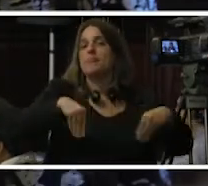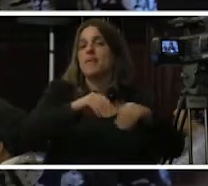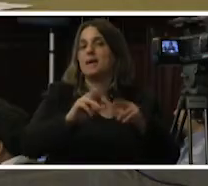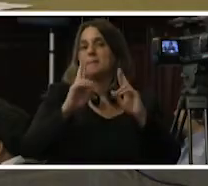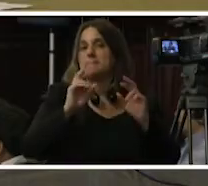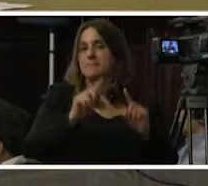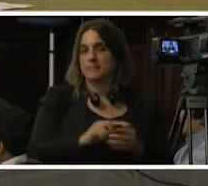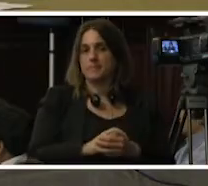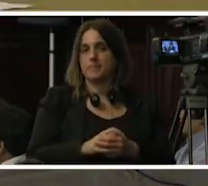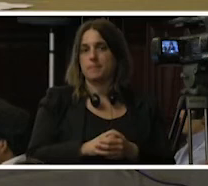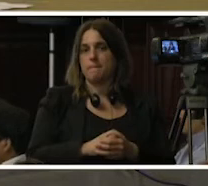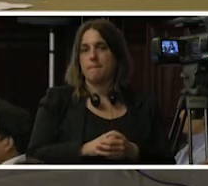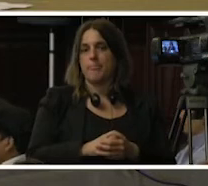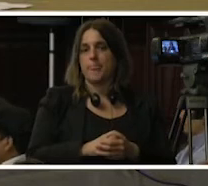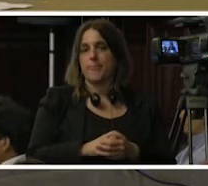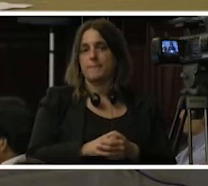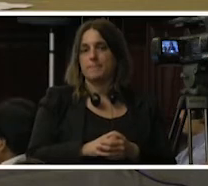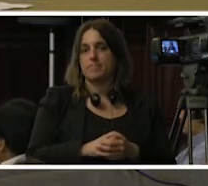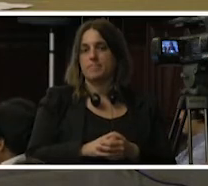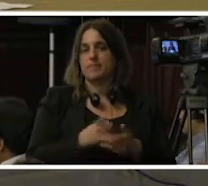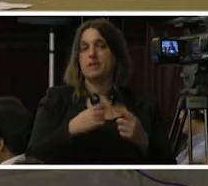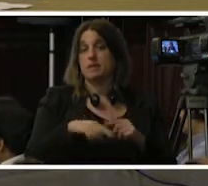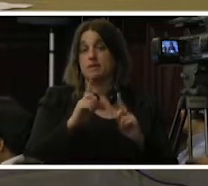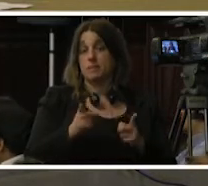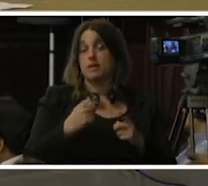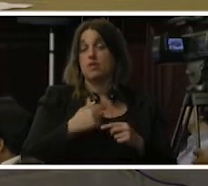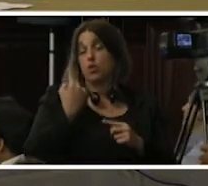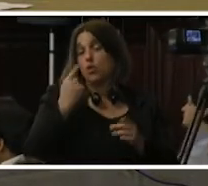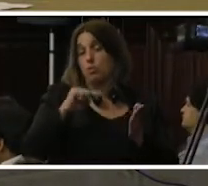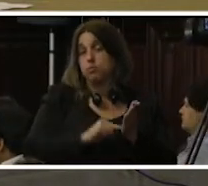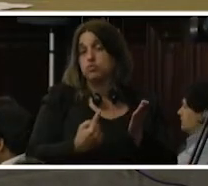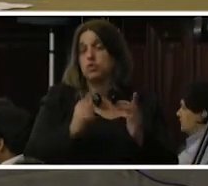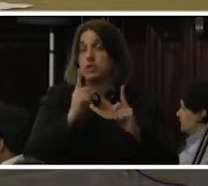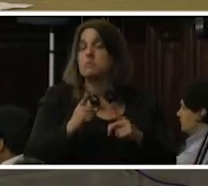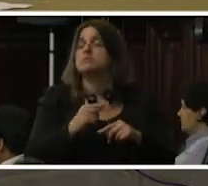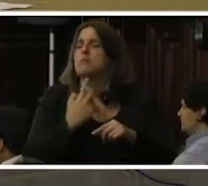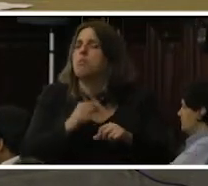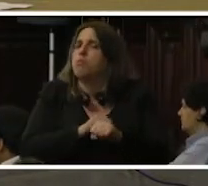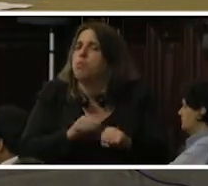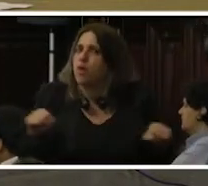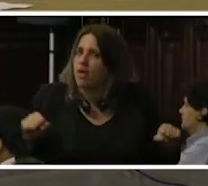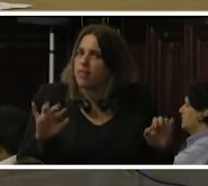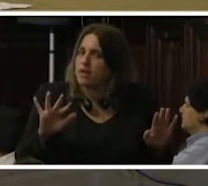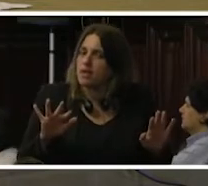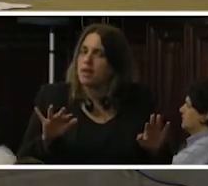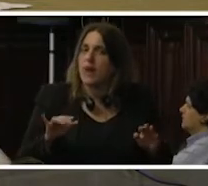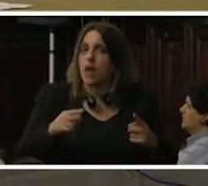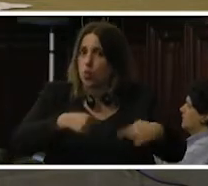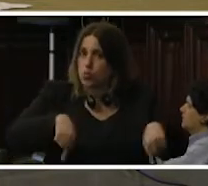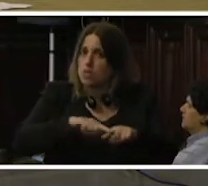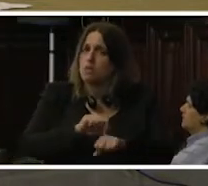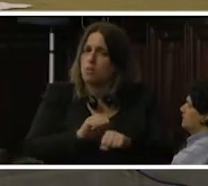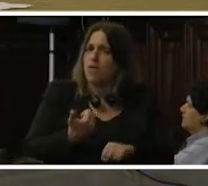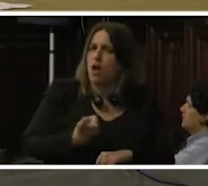Bien, antes de darle la palabra, también un punto específico sería si es posible que ustedes nos